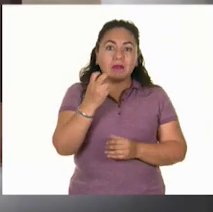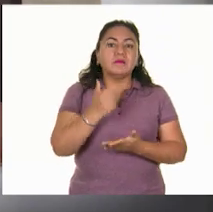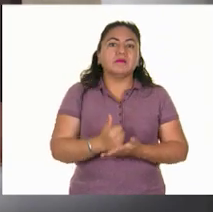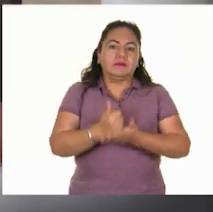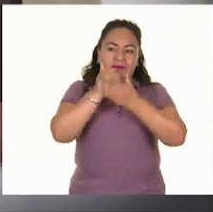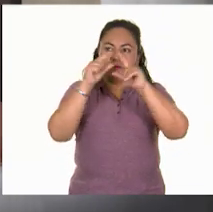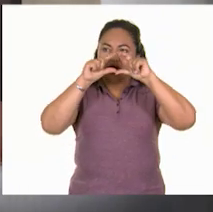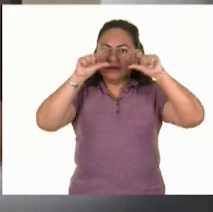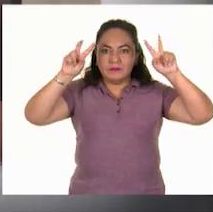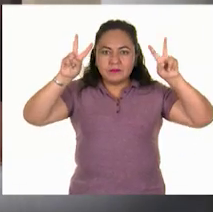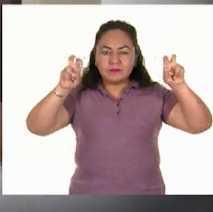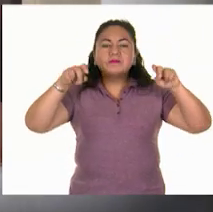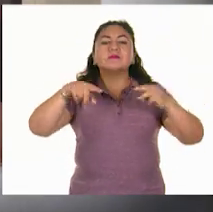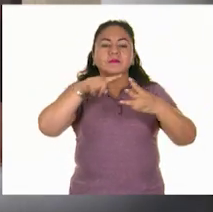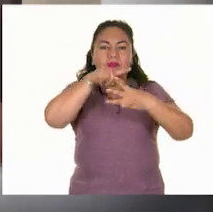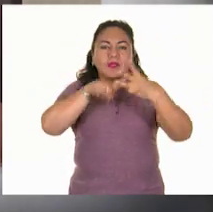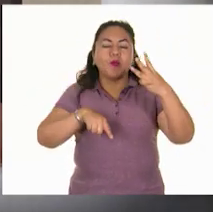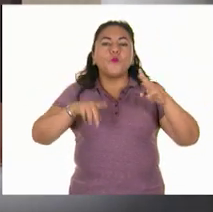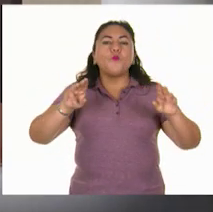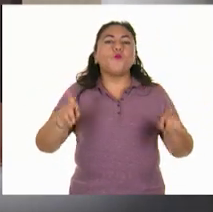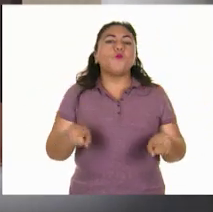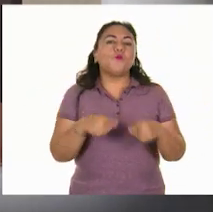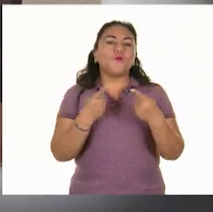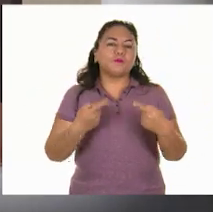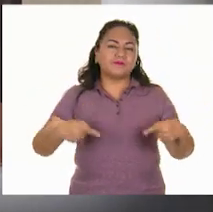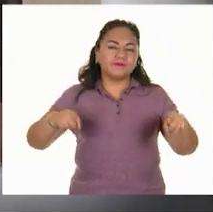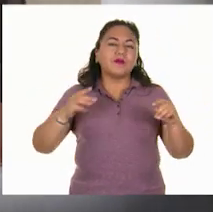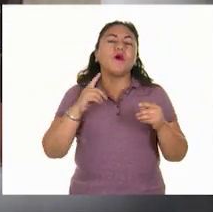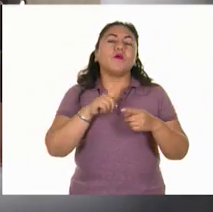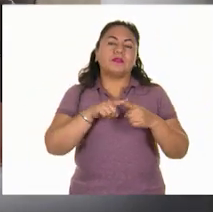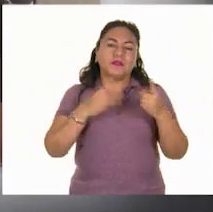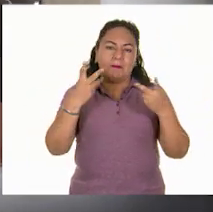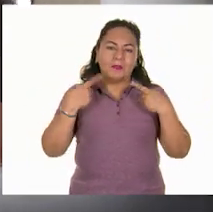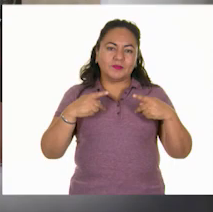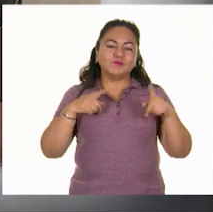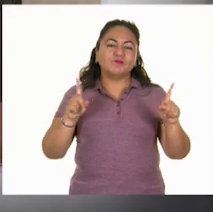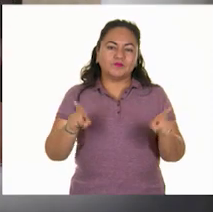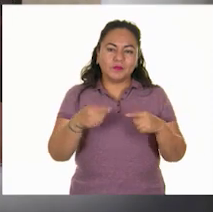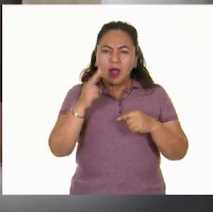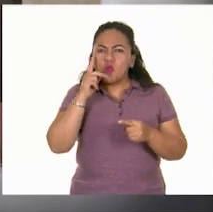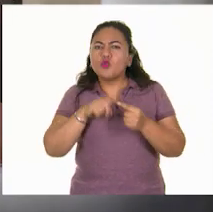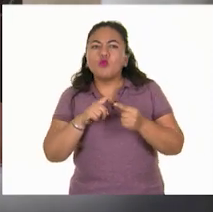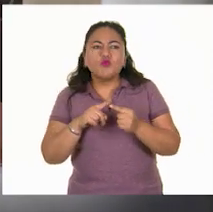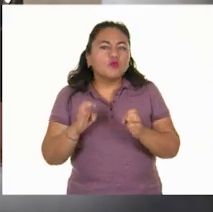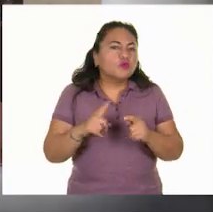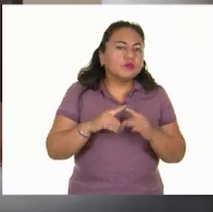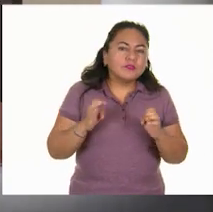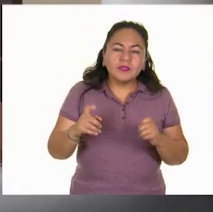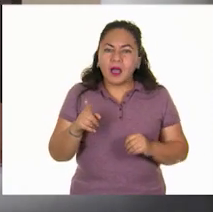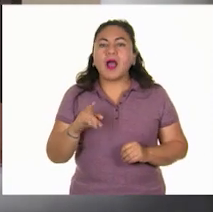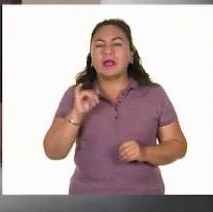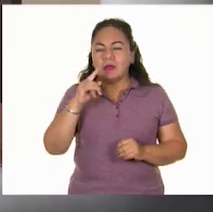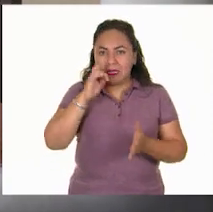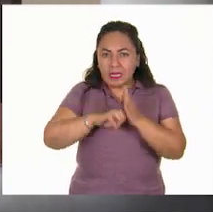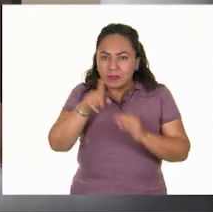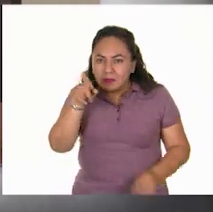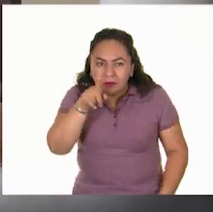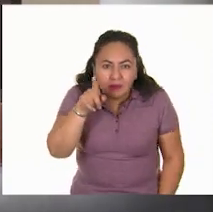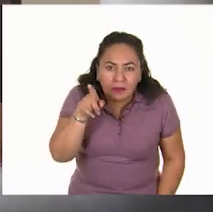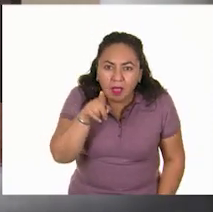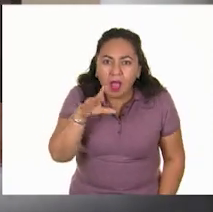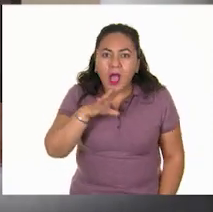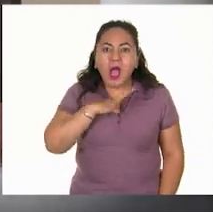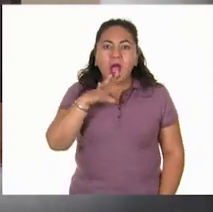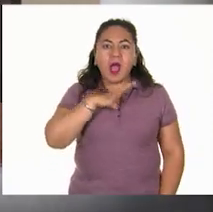mucho. Se llama Los Tres Músicos, entonces ya decimos, vamos a buscar dónde están los tres músicos. Claro, y además aquí, por ejemplo, puedo ver que hay